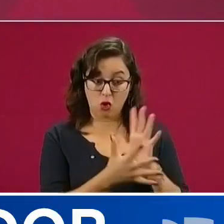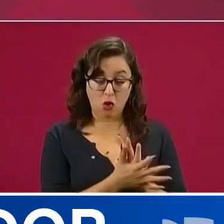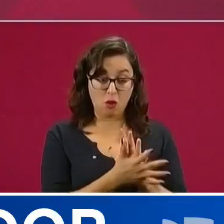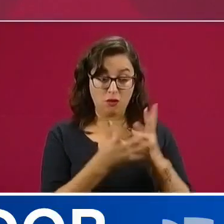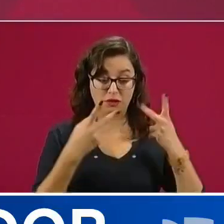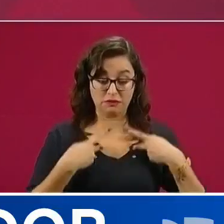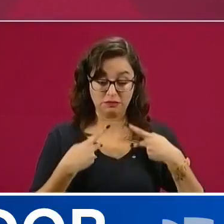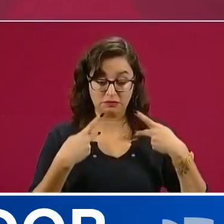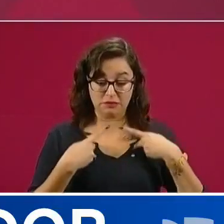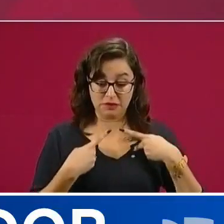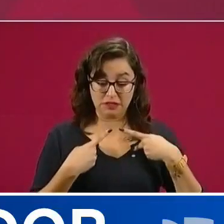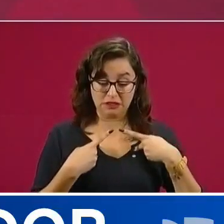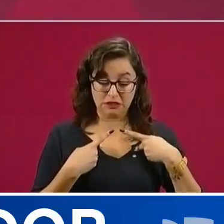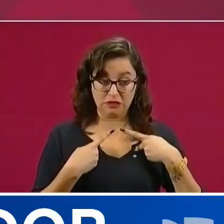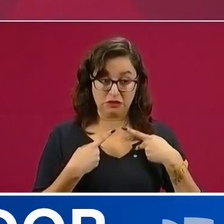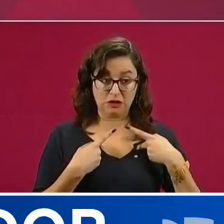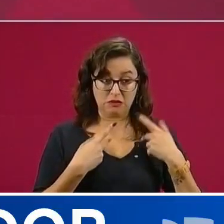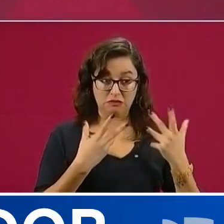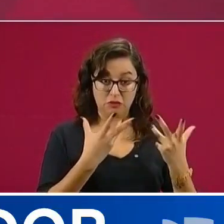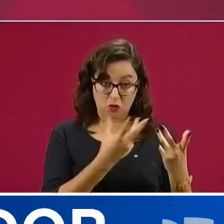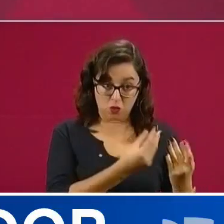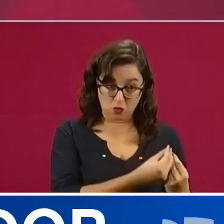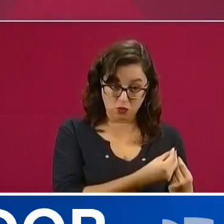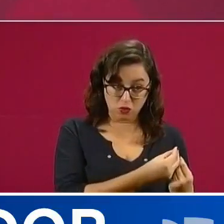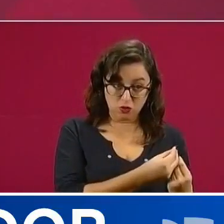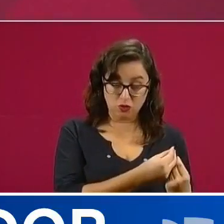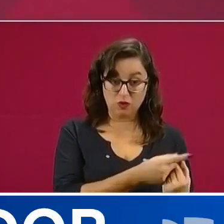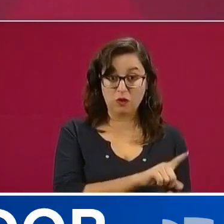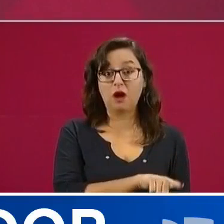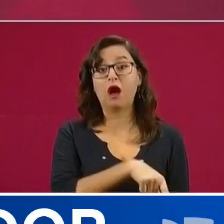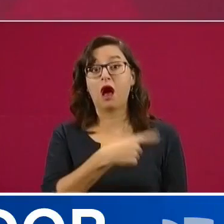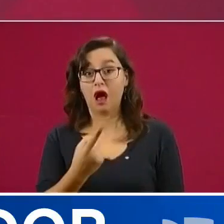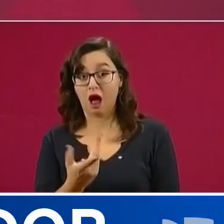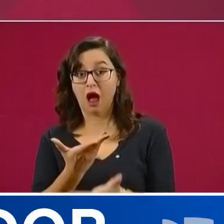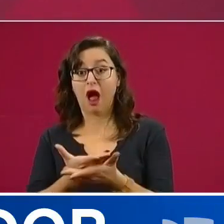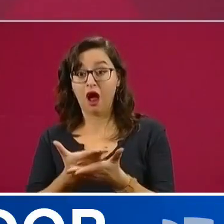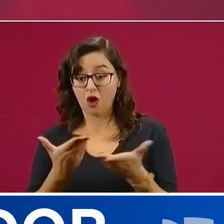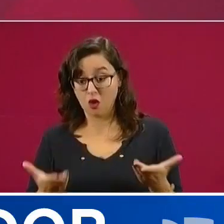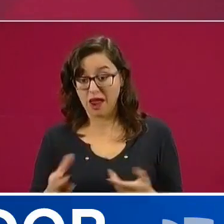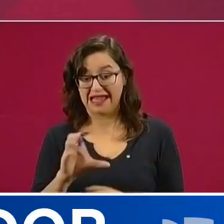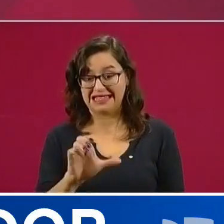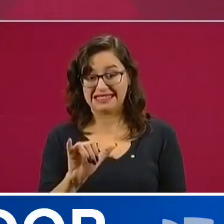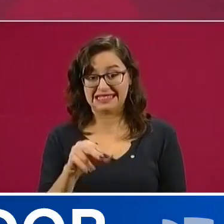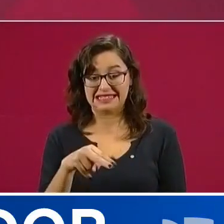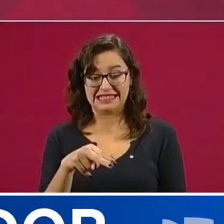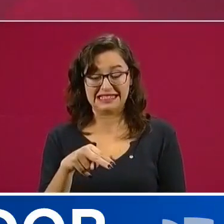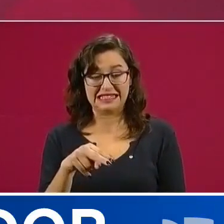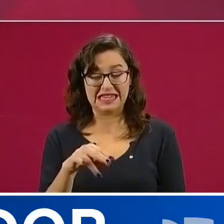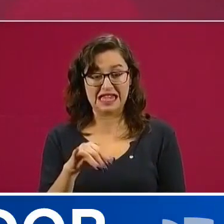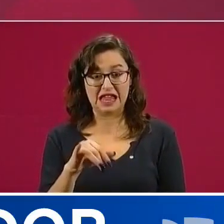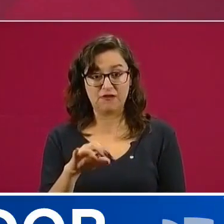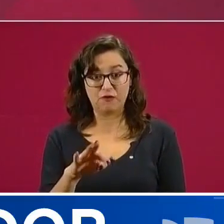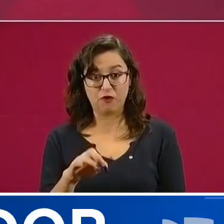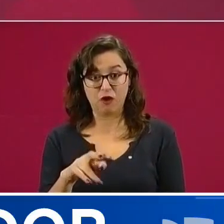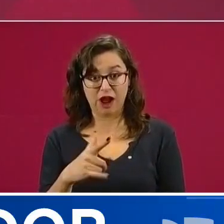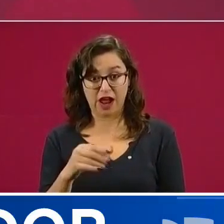en este otro asunto del general Cienfuegos, que estén